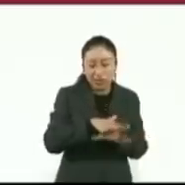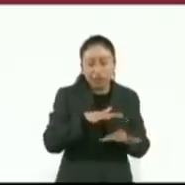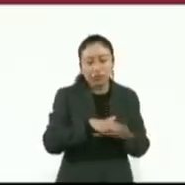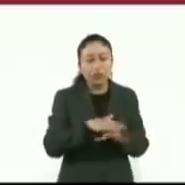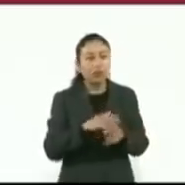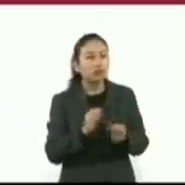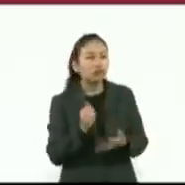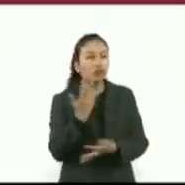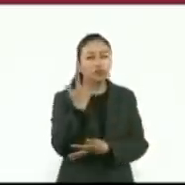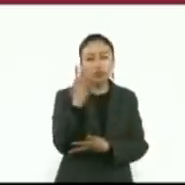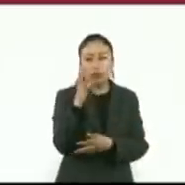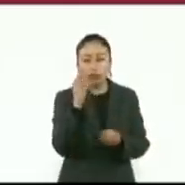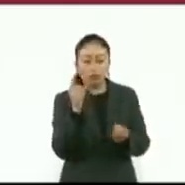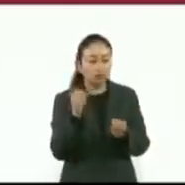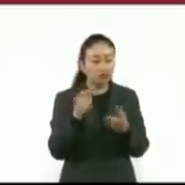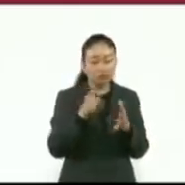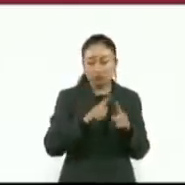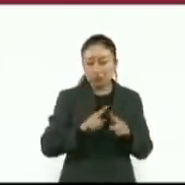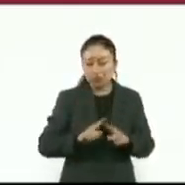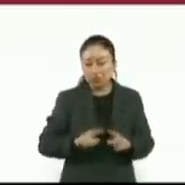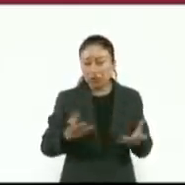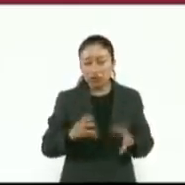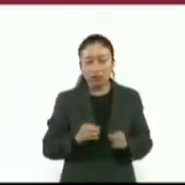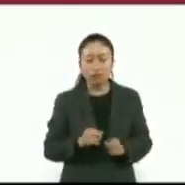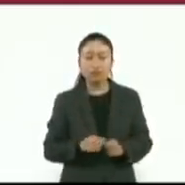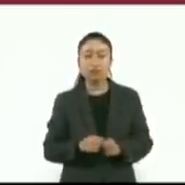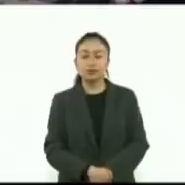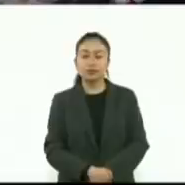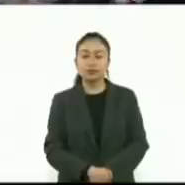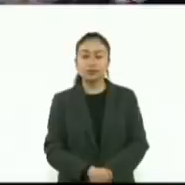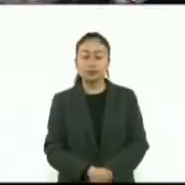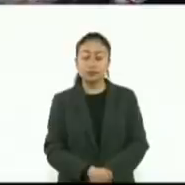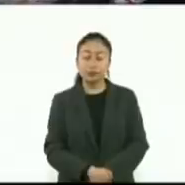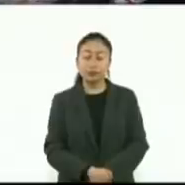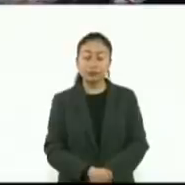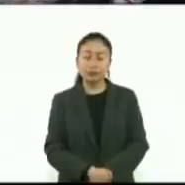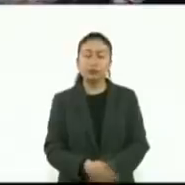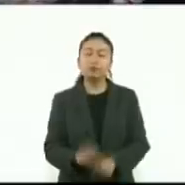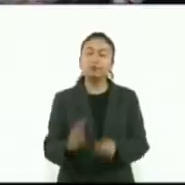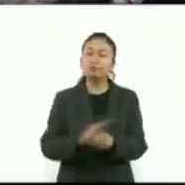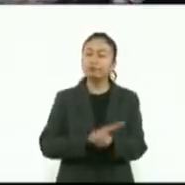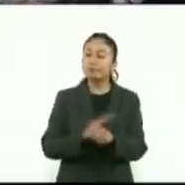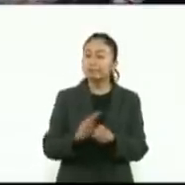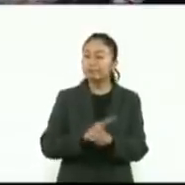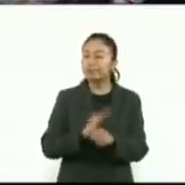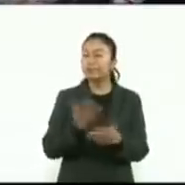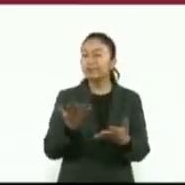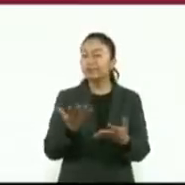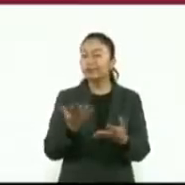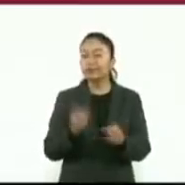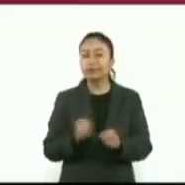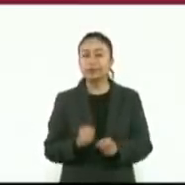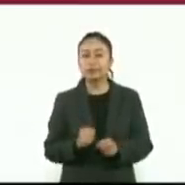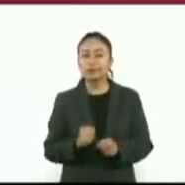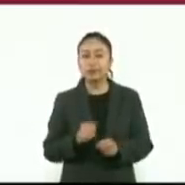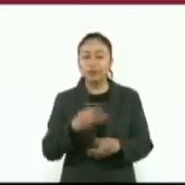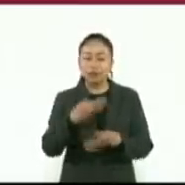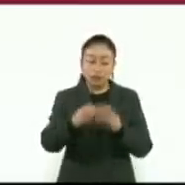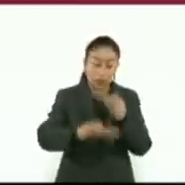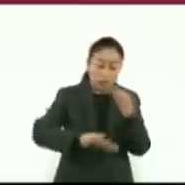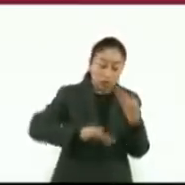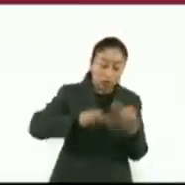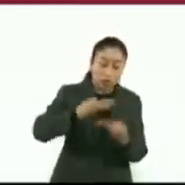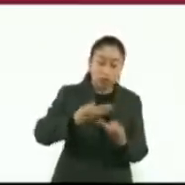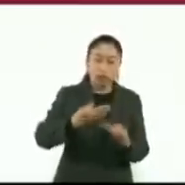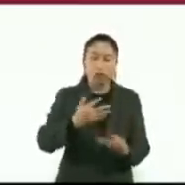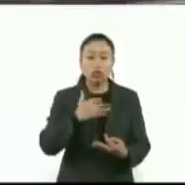árboles, sea en vegetales, en fin. Tiene la virtud de que si toda la basura